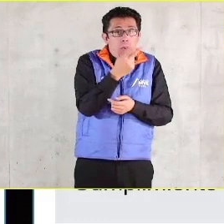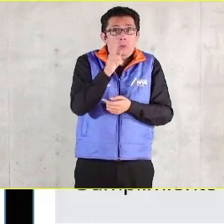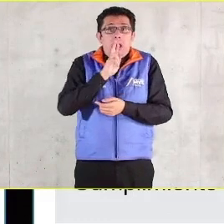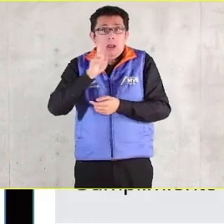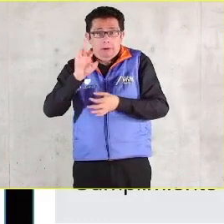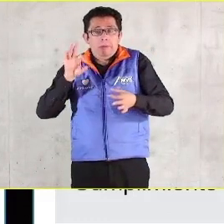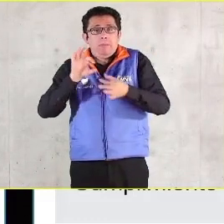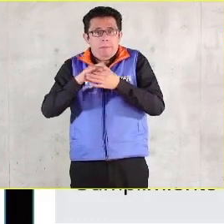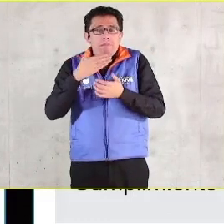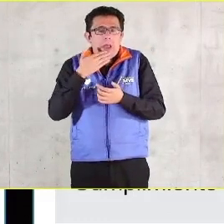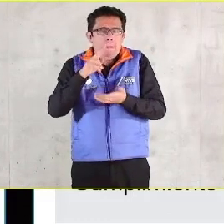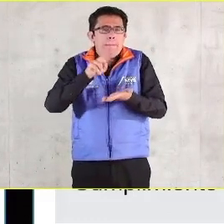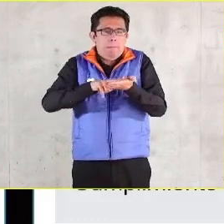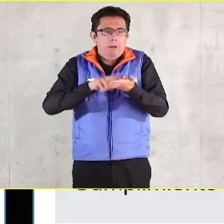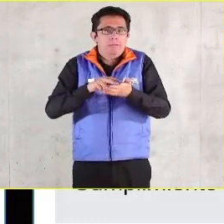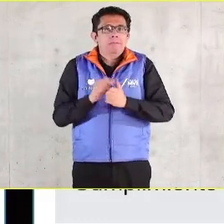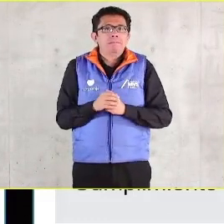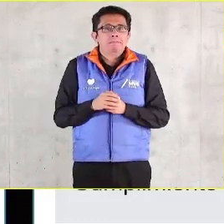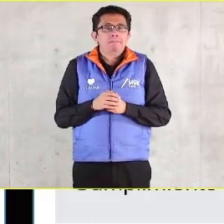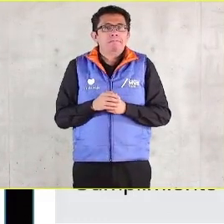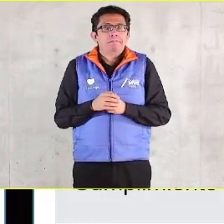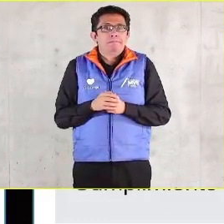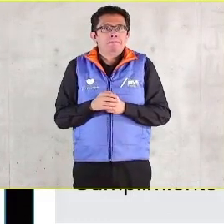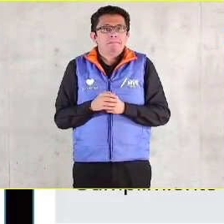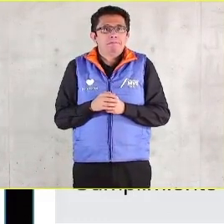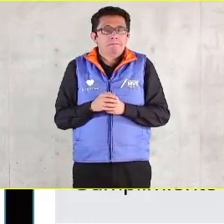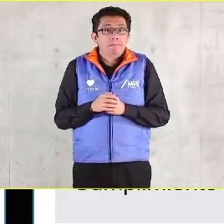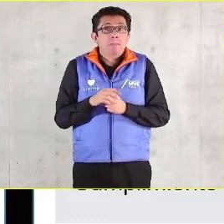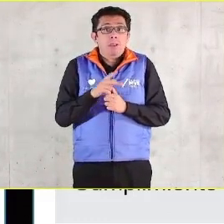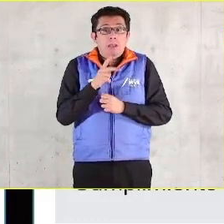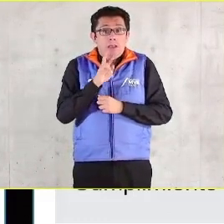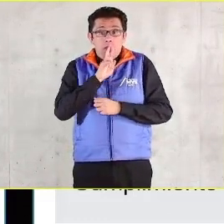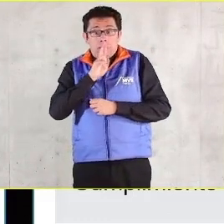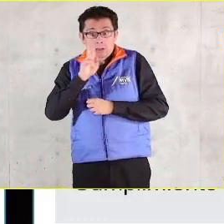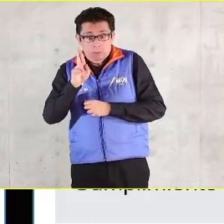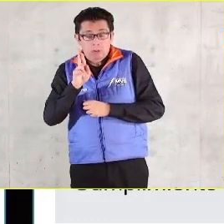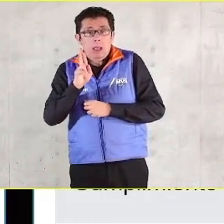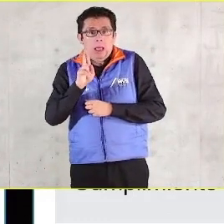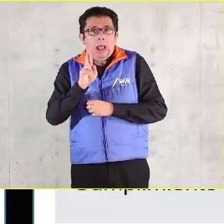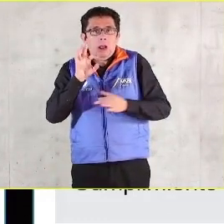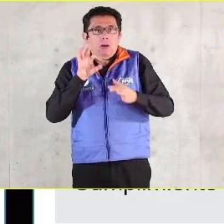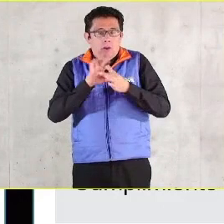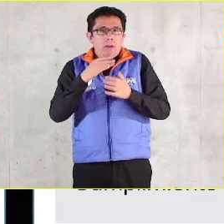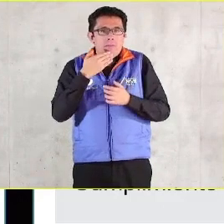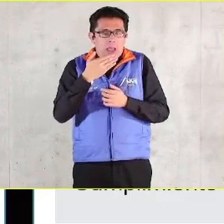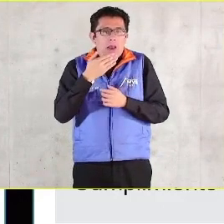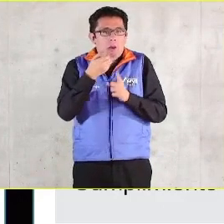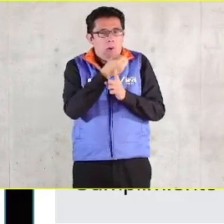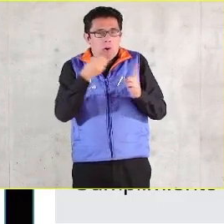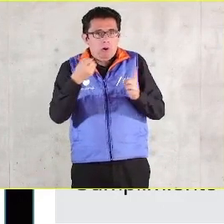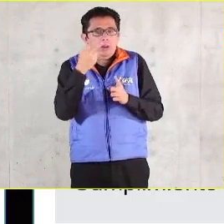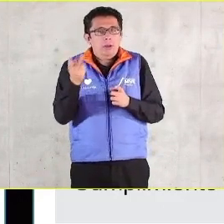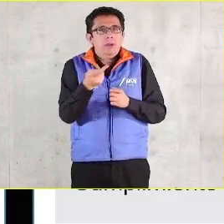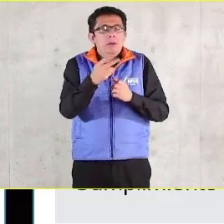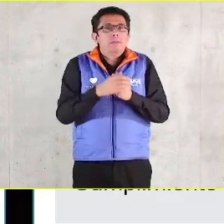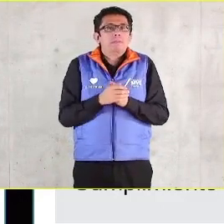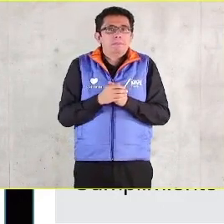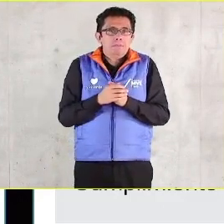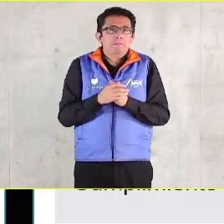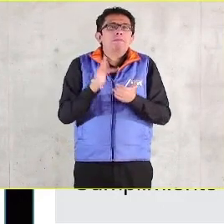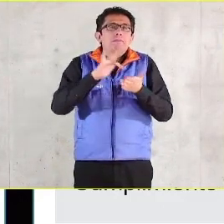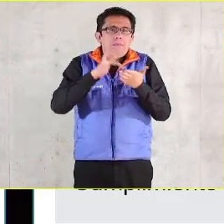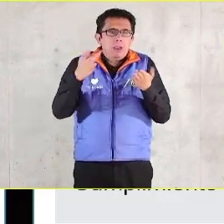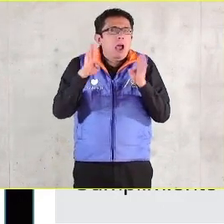va a dar de alguna manera tiene ese soporte, responde lo que se pregunta. Eso era muy importante de hacerlo, y eso es a través